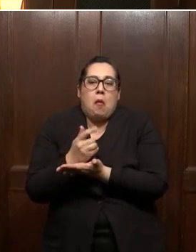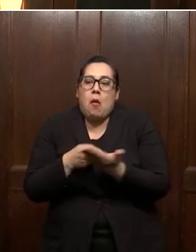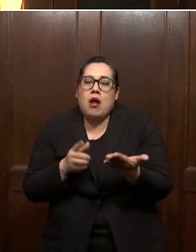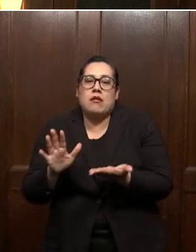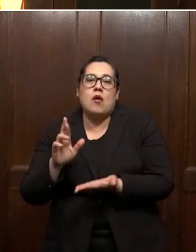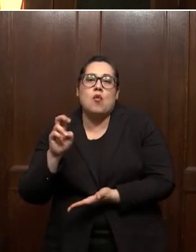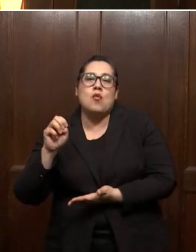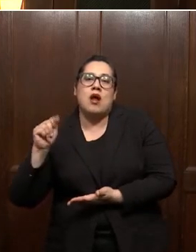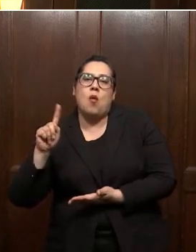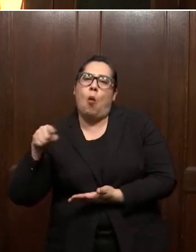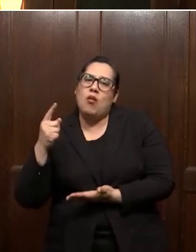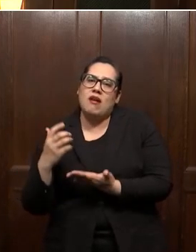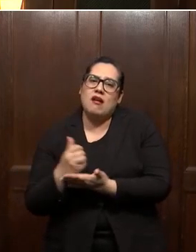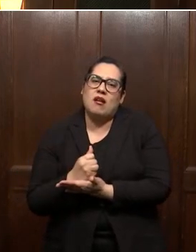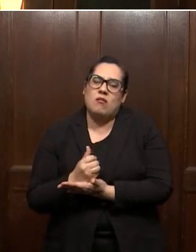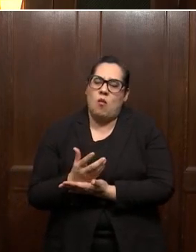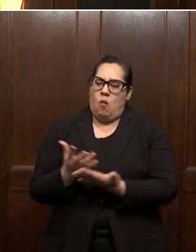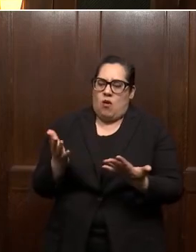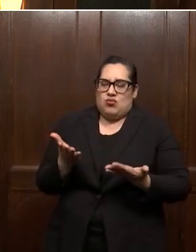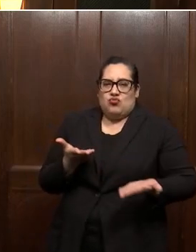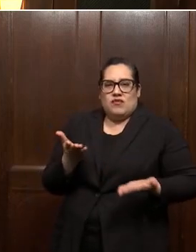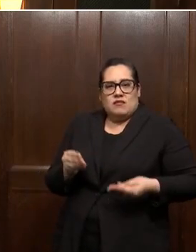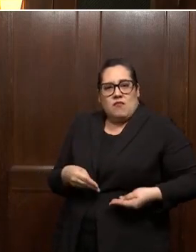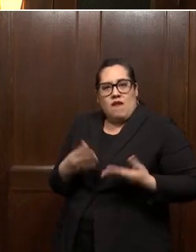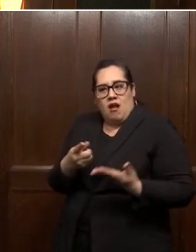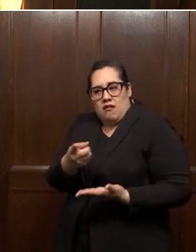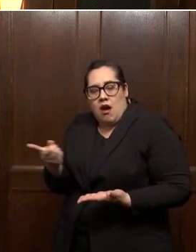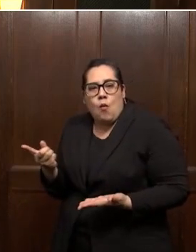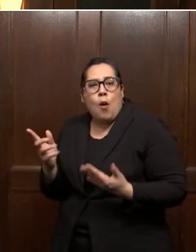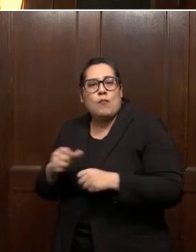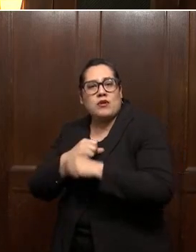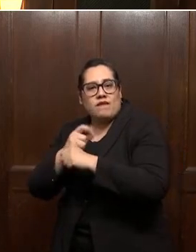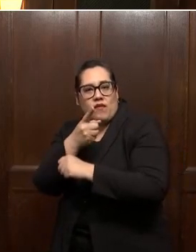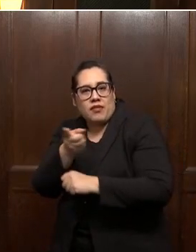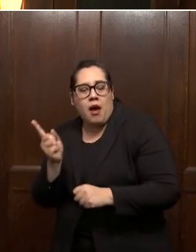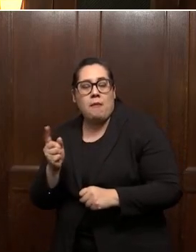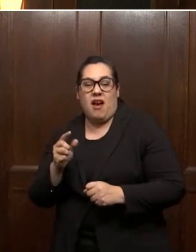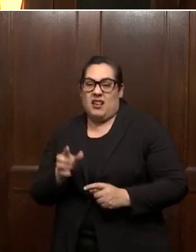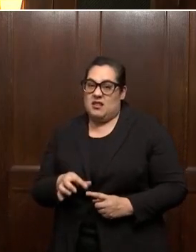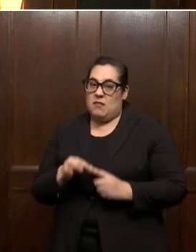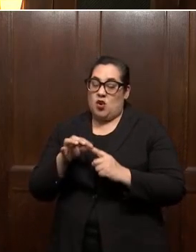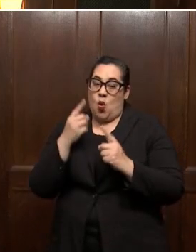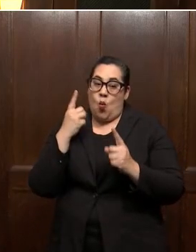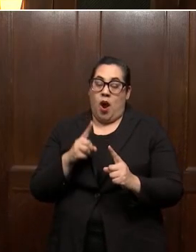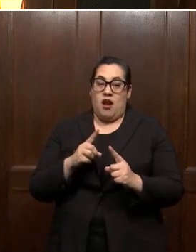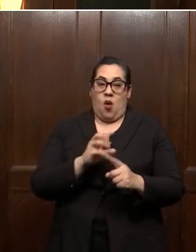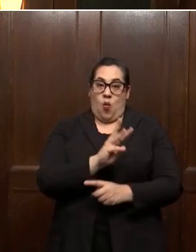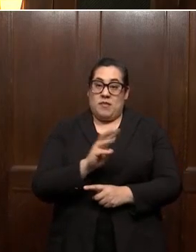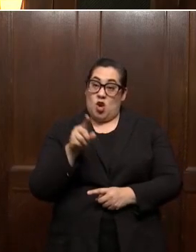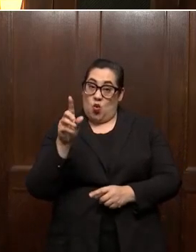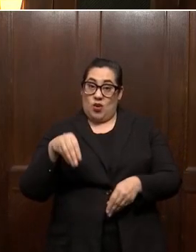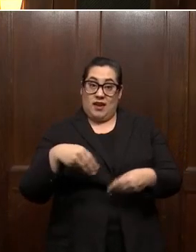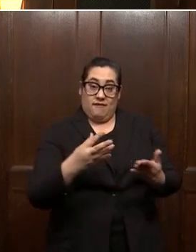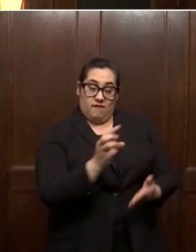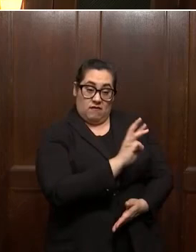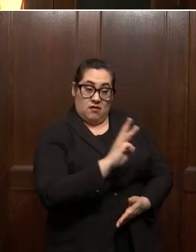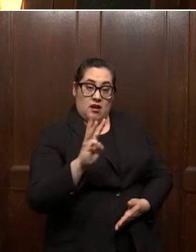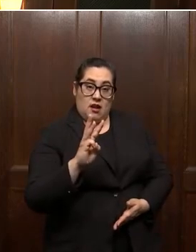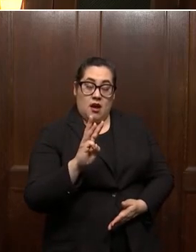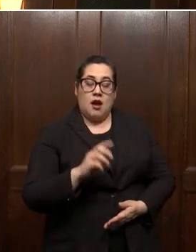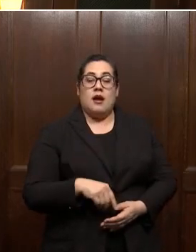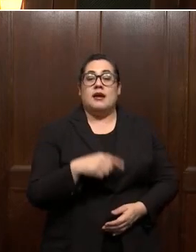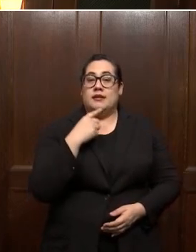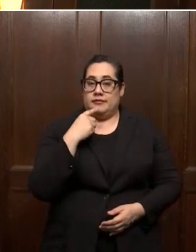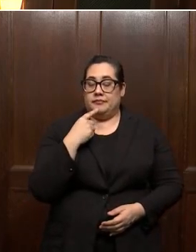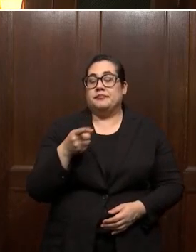rentas? ¿Qué servicios se puede ofrecer? ¿Qué protección hay para ellos, sobre todo cuando la página de internet que usted ha dado, the webpage